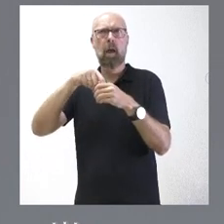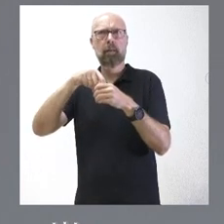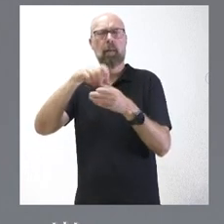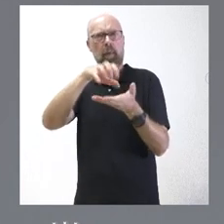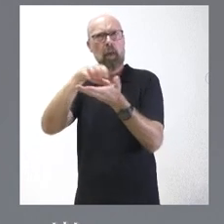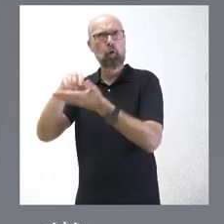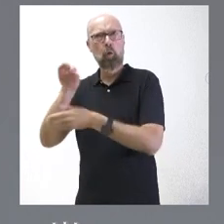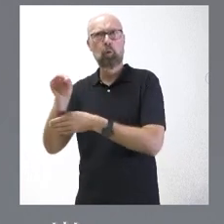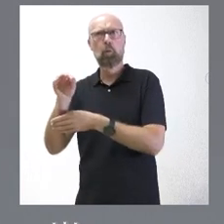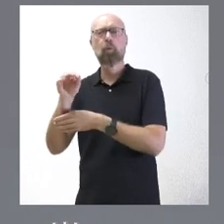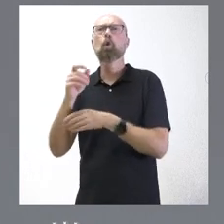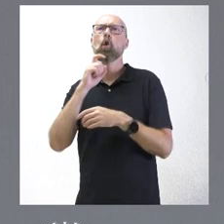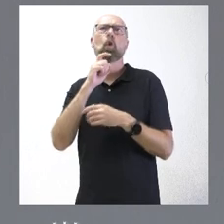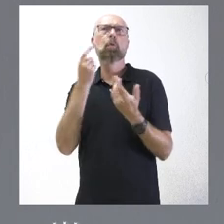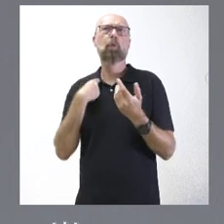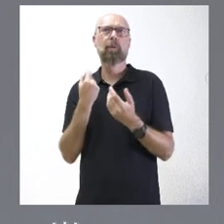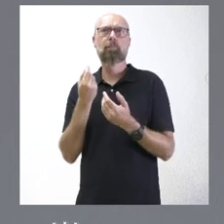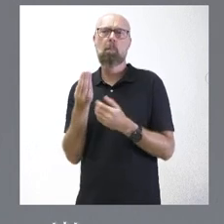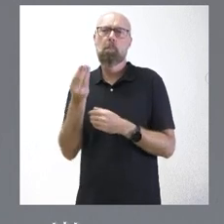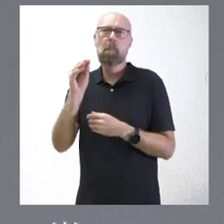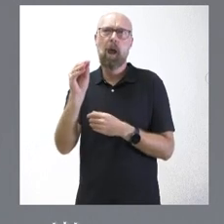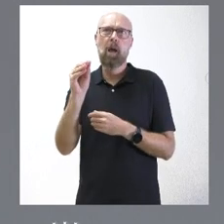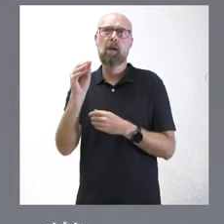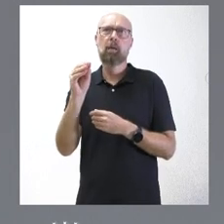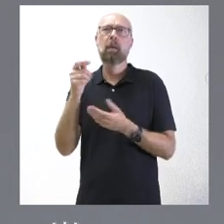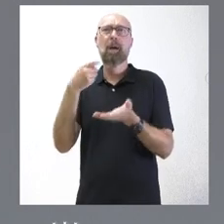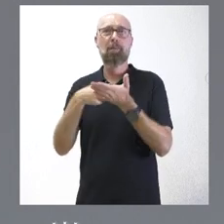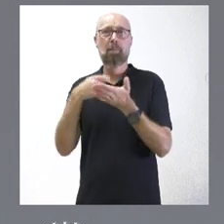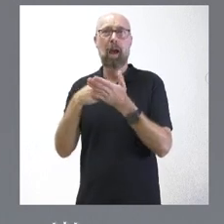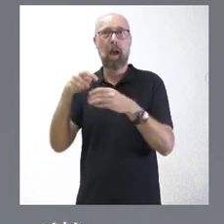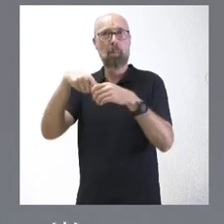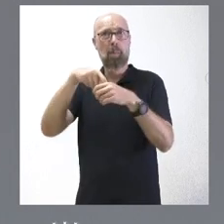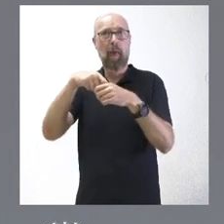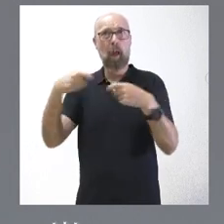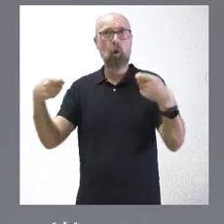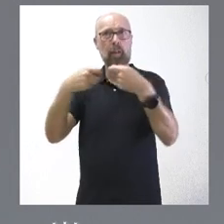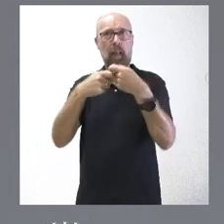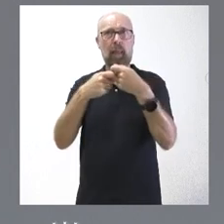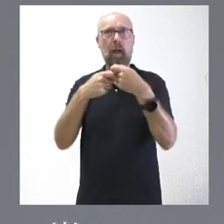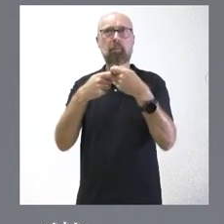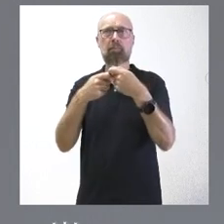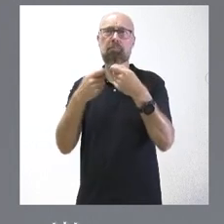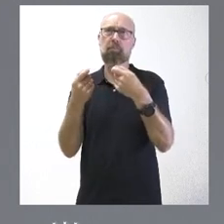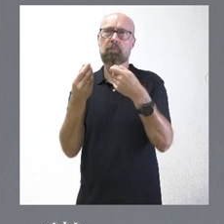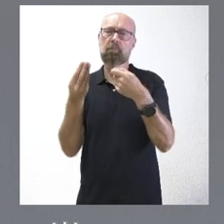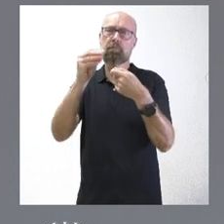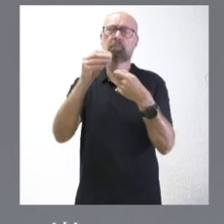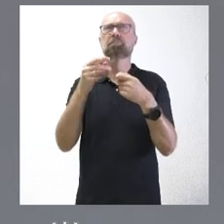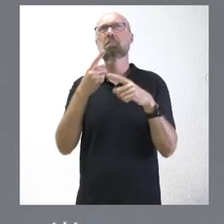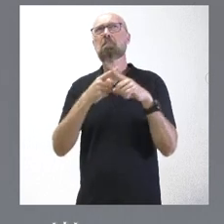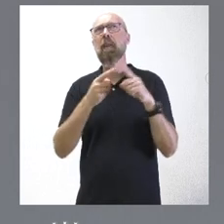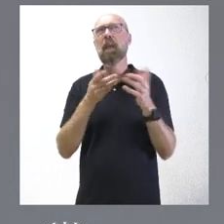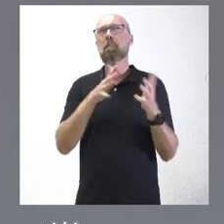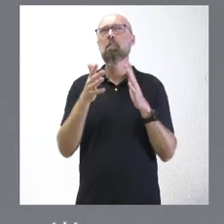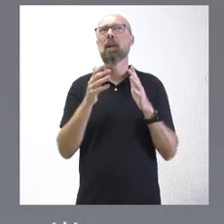centros a través del incremento de lo que se paga por las plazas concertadas de media en